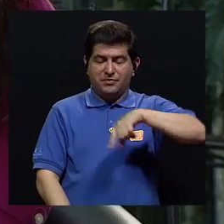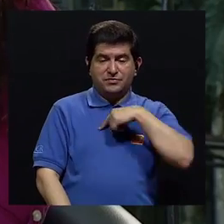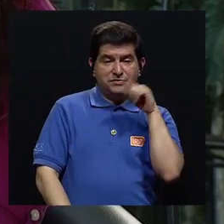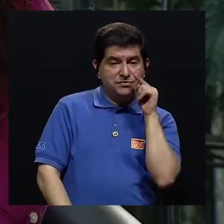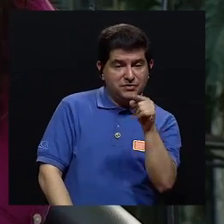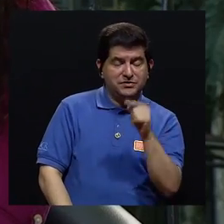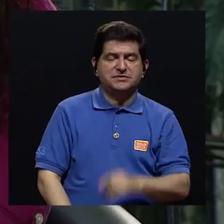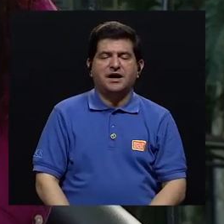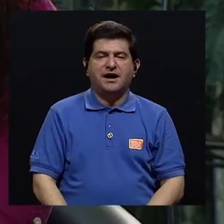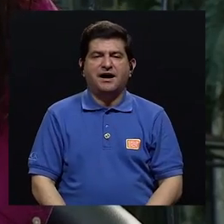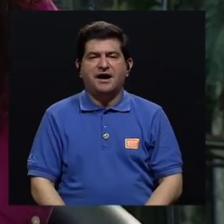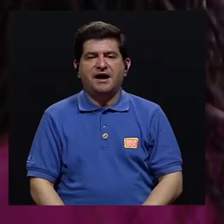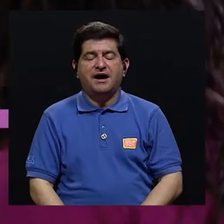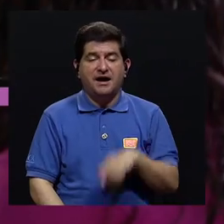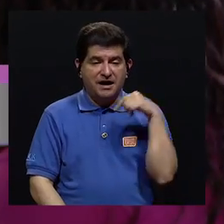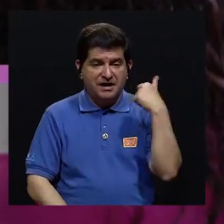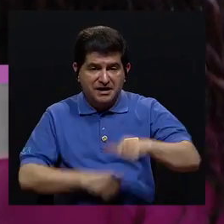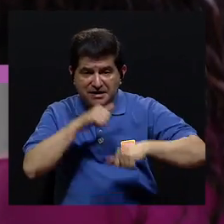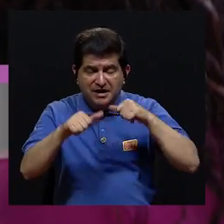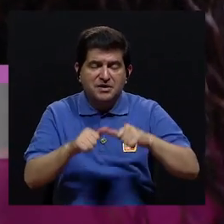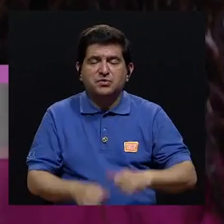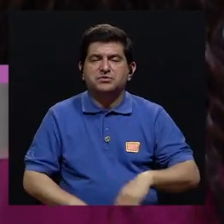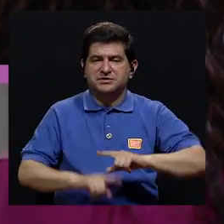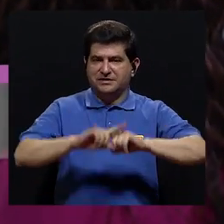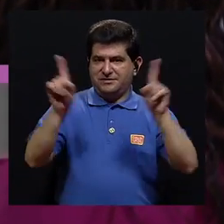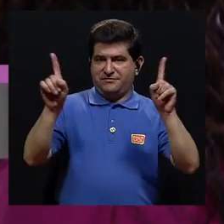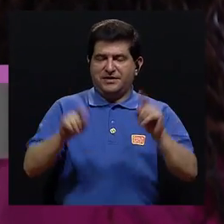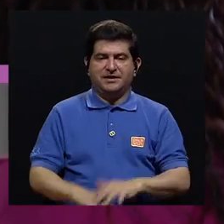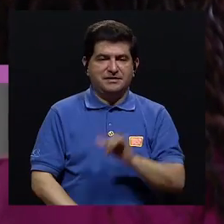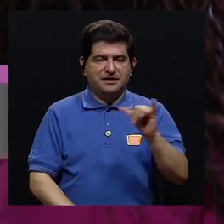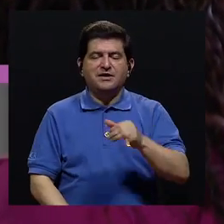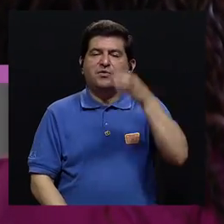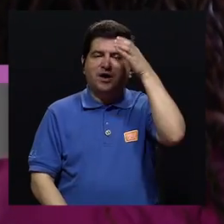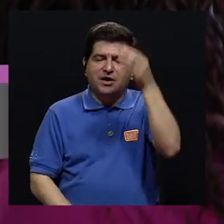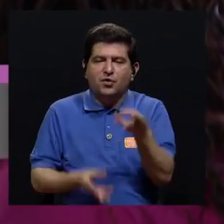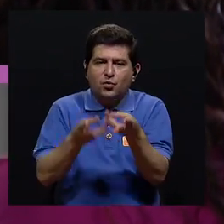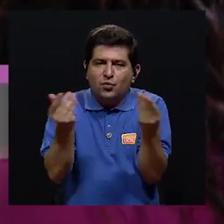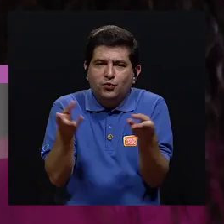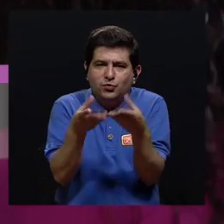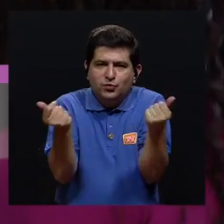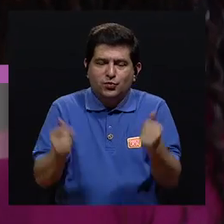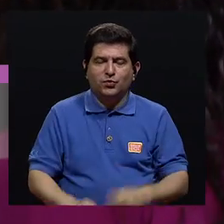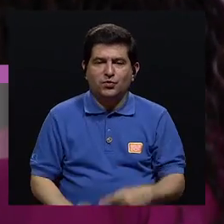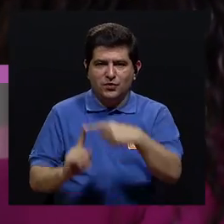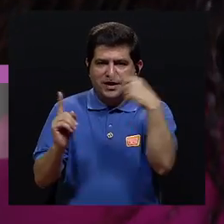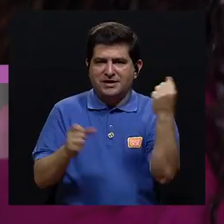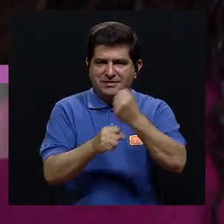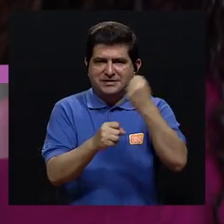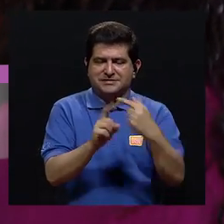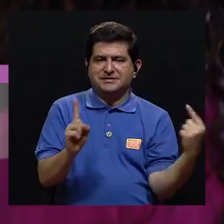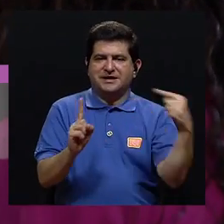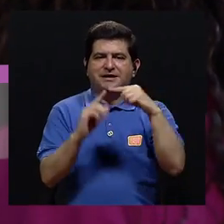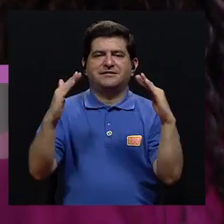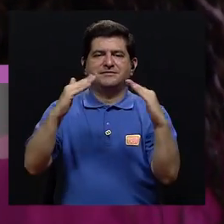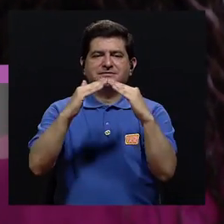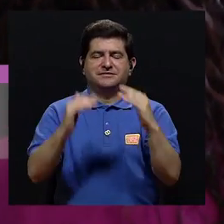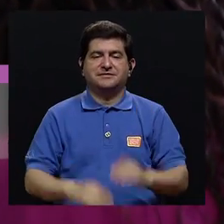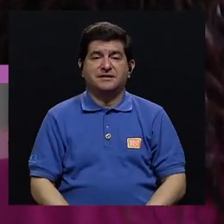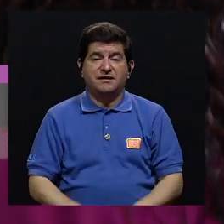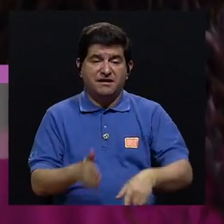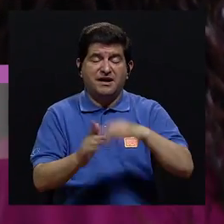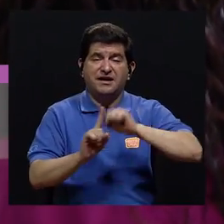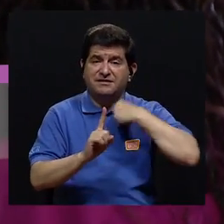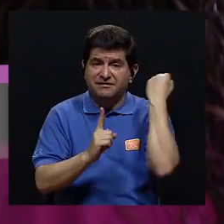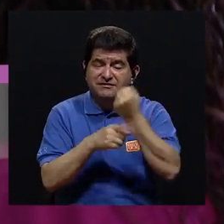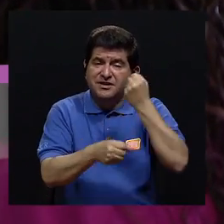entonces el esfuerzo va a ser distinto y también vamos a generar la cultura. Y eso va desde el trabajo hasta el hogar, porque muchas veces